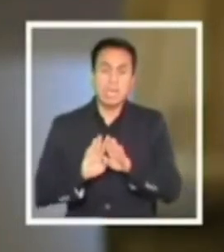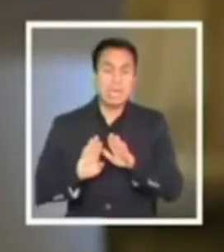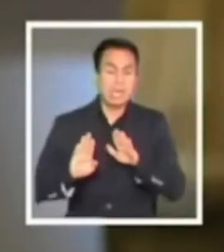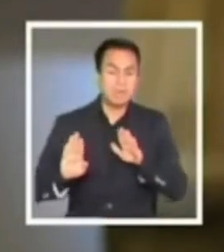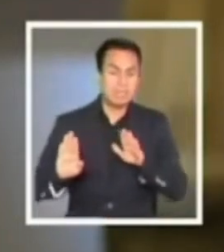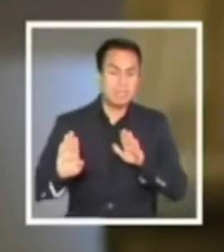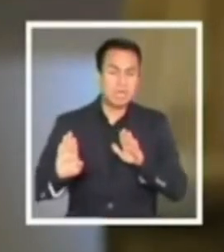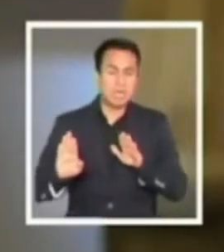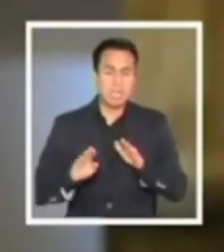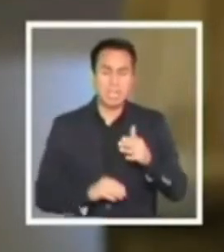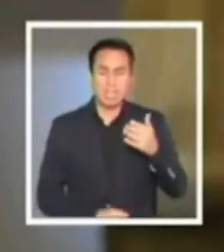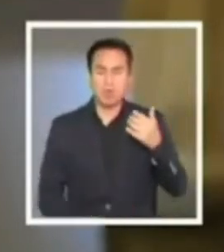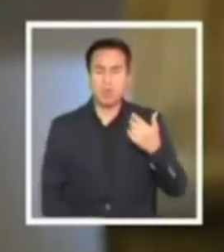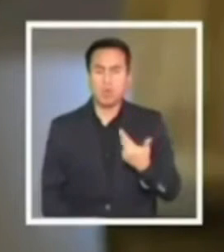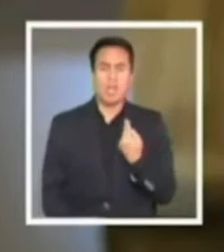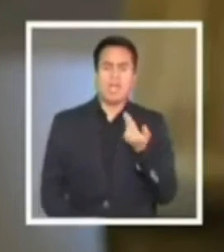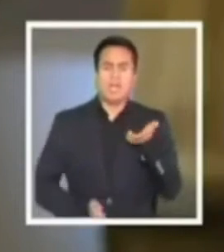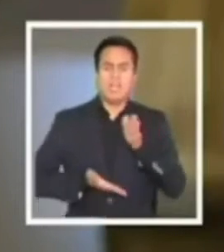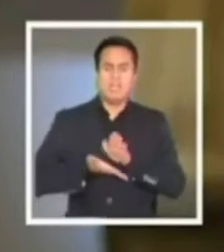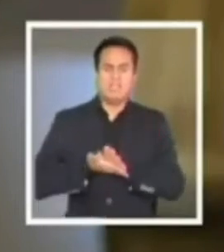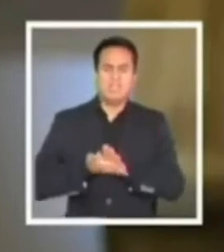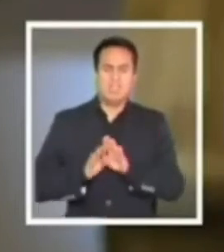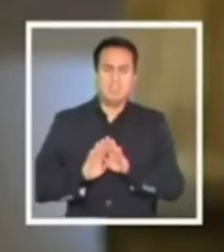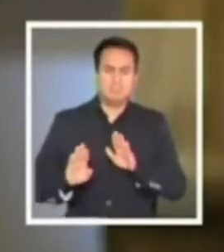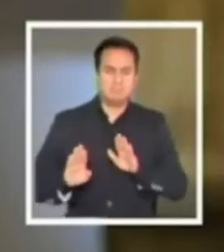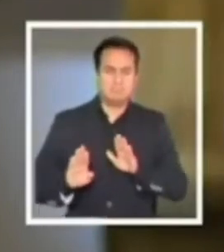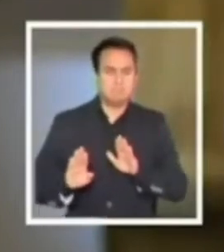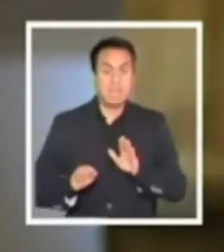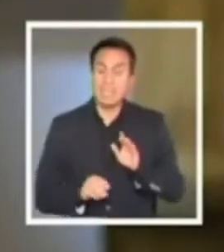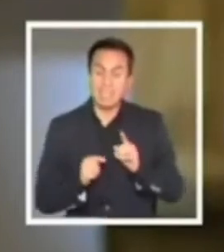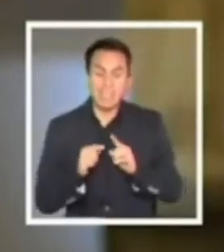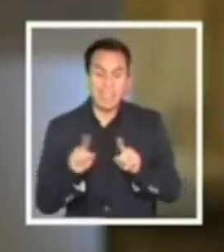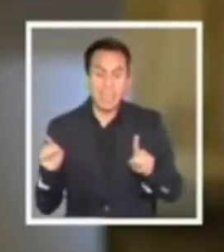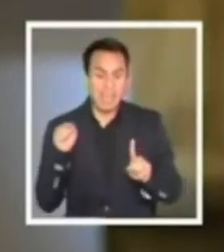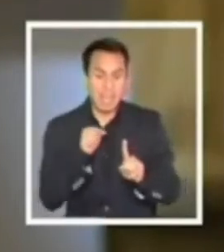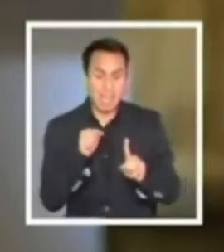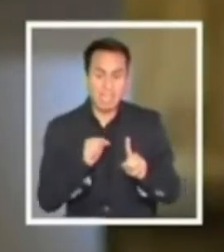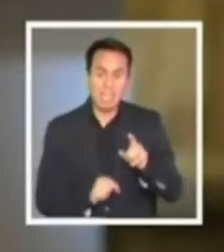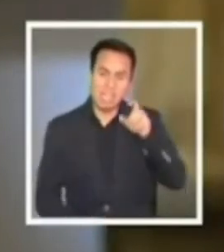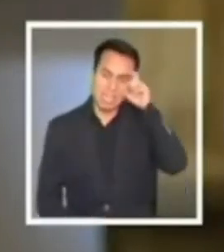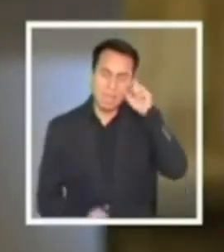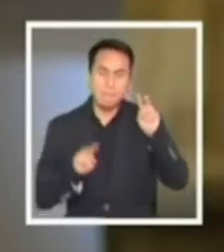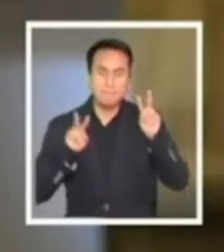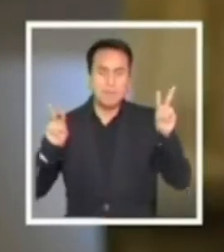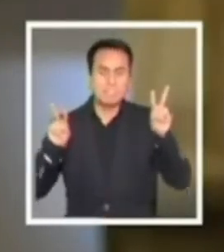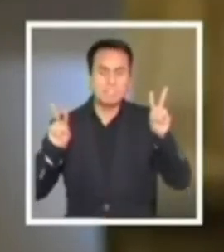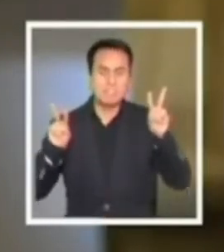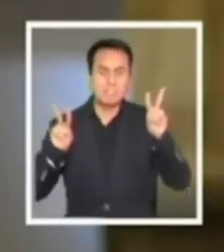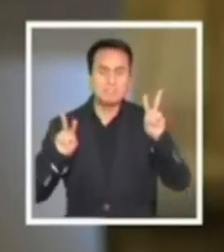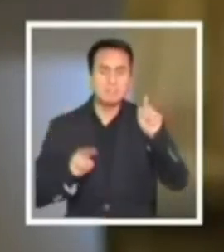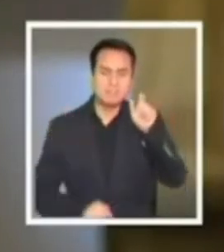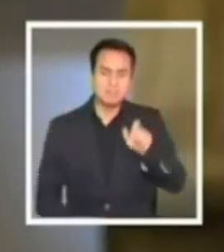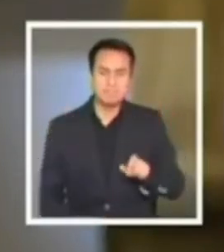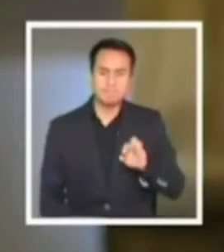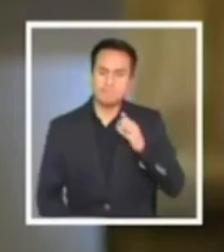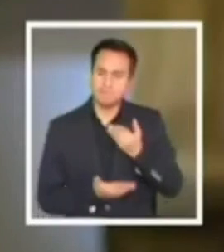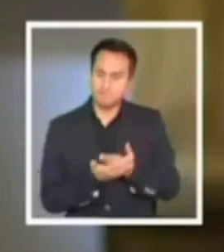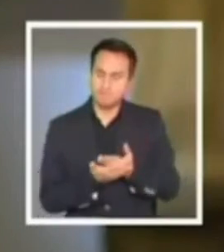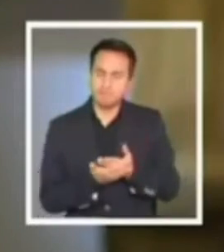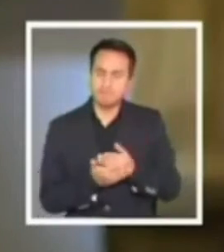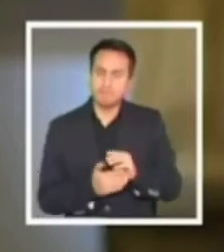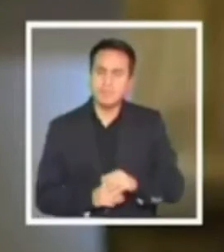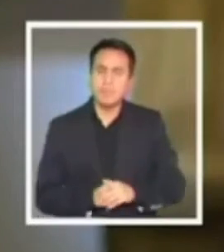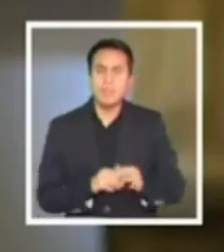evitar que lo asesinaran. Él era un pacifista. Por